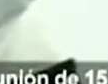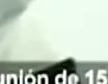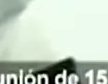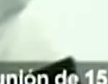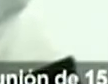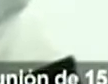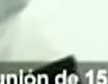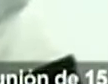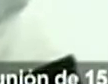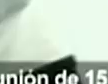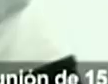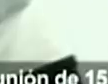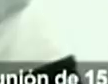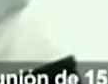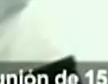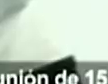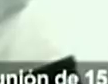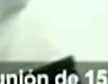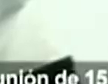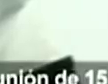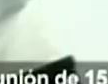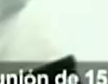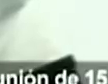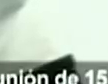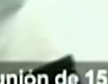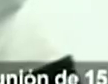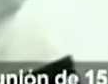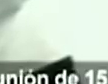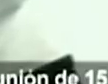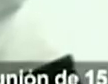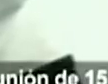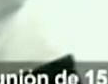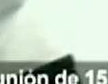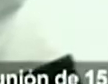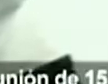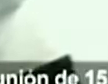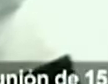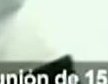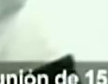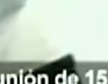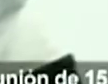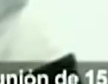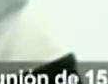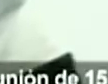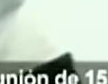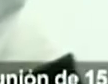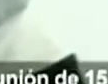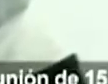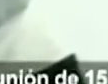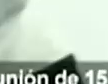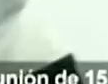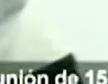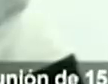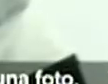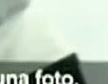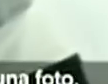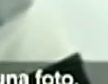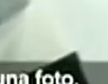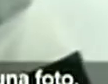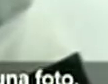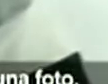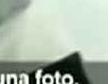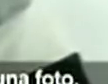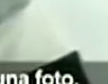tuvieron una reunión de 15 a 25 minutos. Después que termina la reunión,